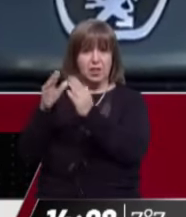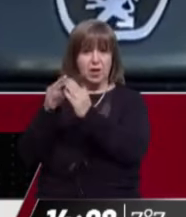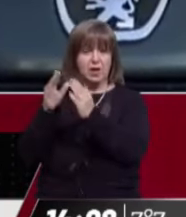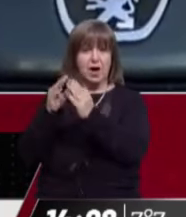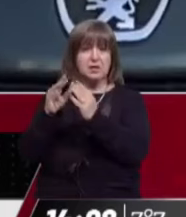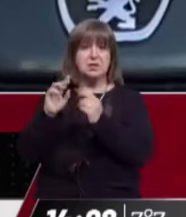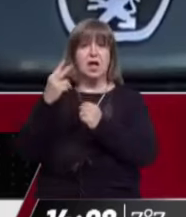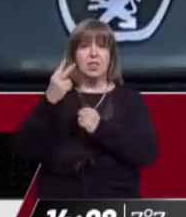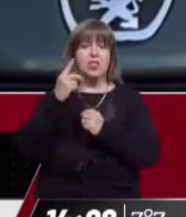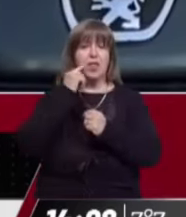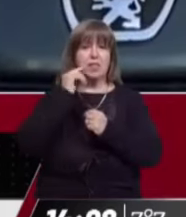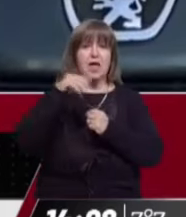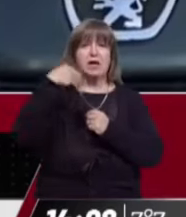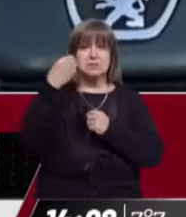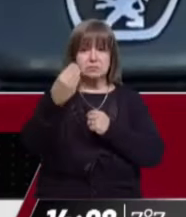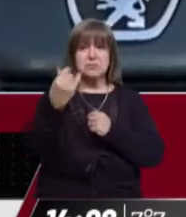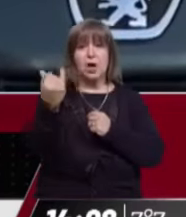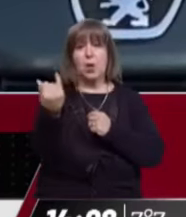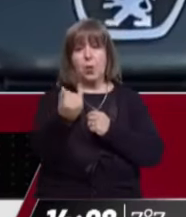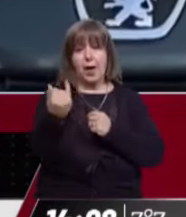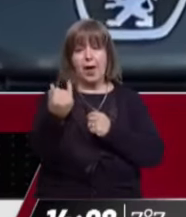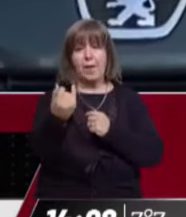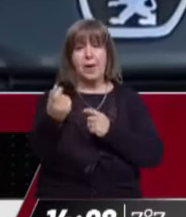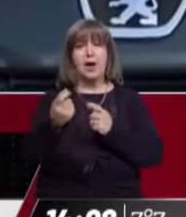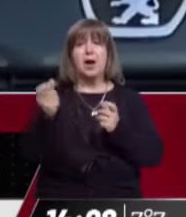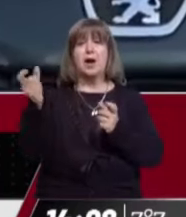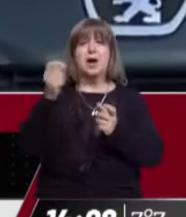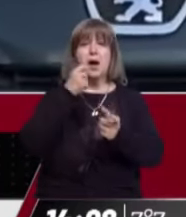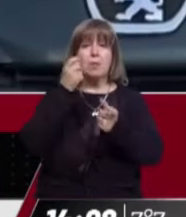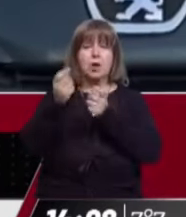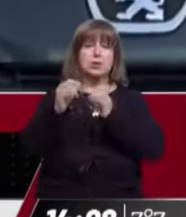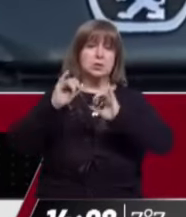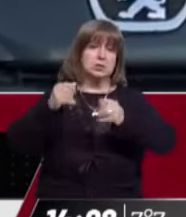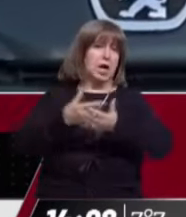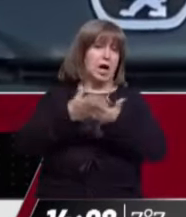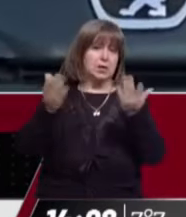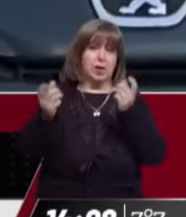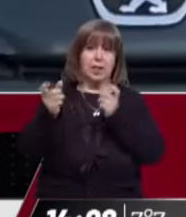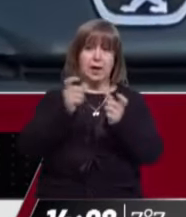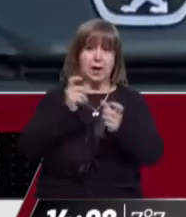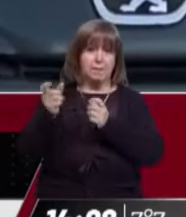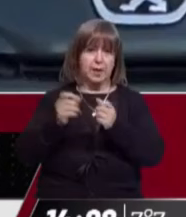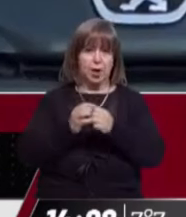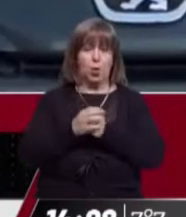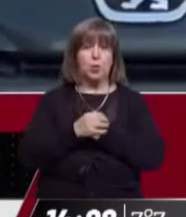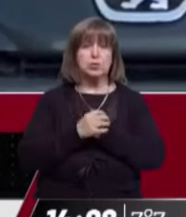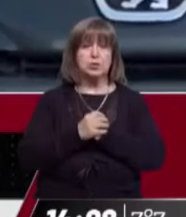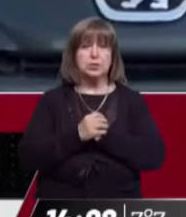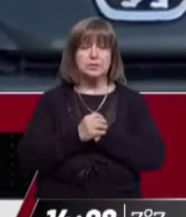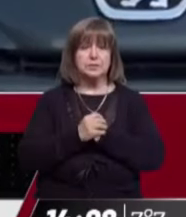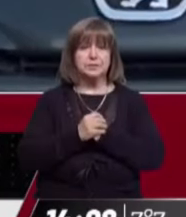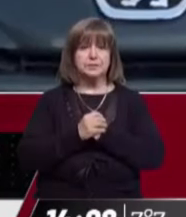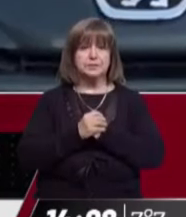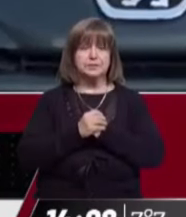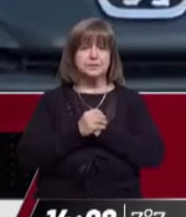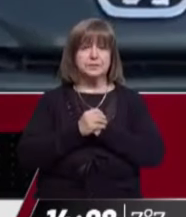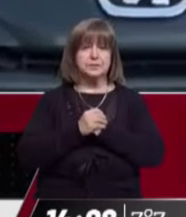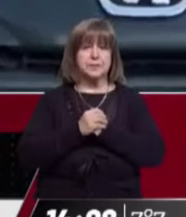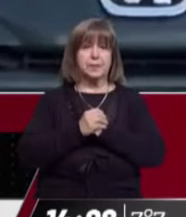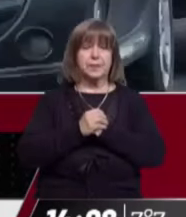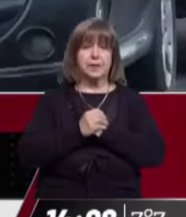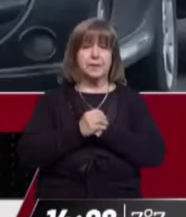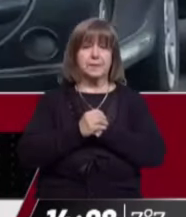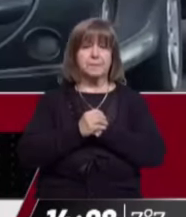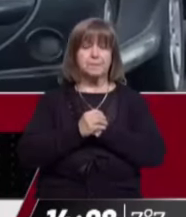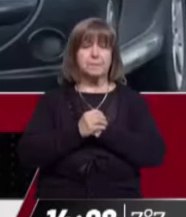para 2 días más y van a declarar el jueves y van a responder a todas las preguntas. ¿Después de esa declaración va a pedir el sobreseimiento?